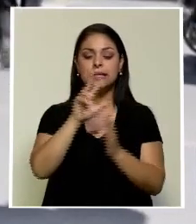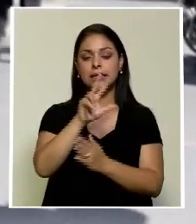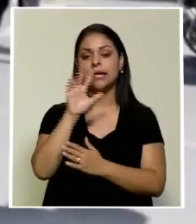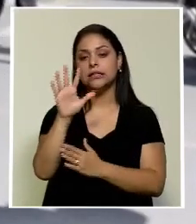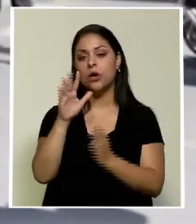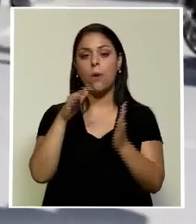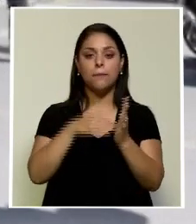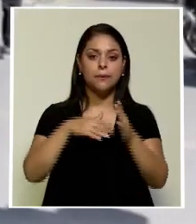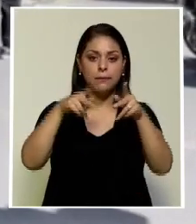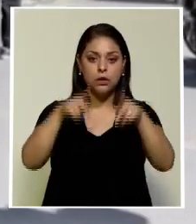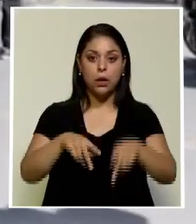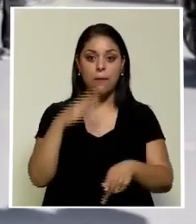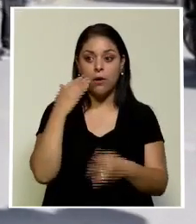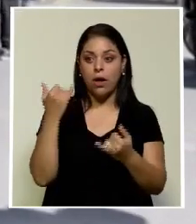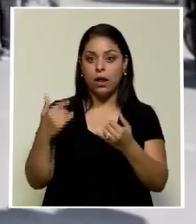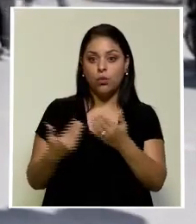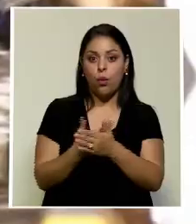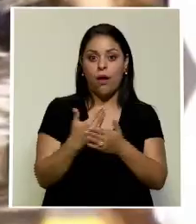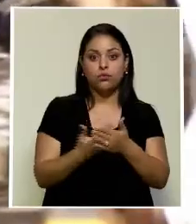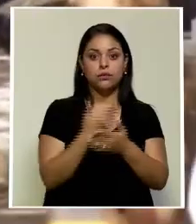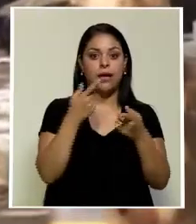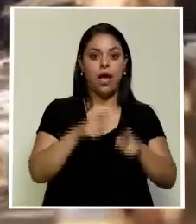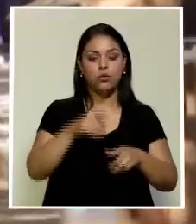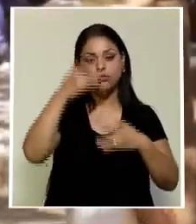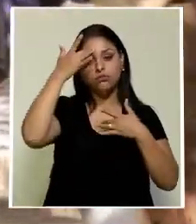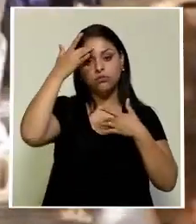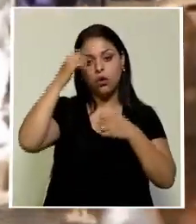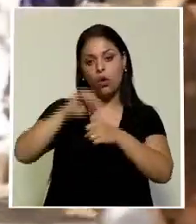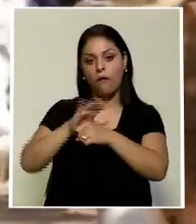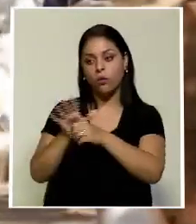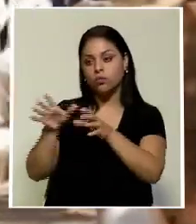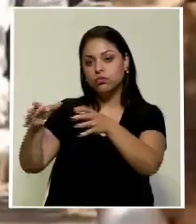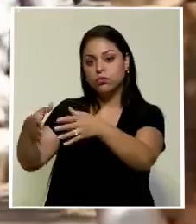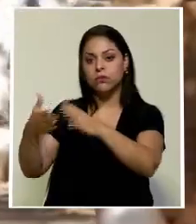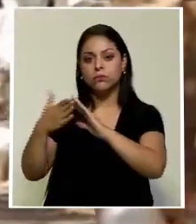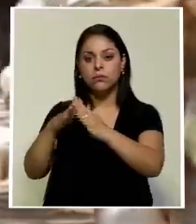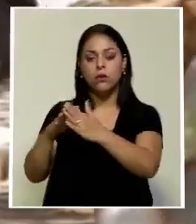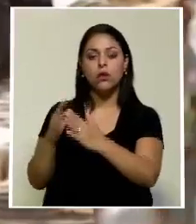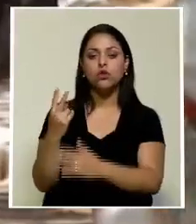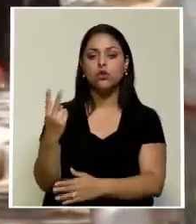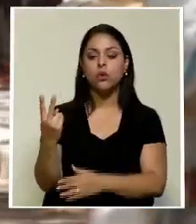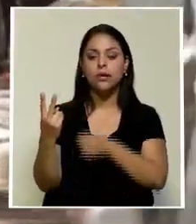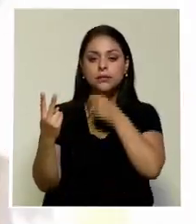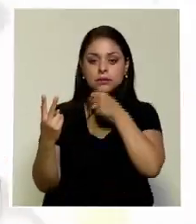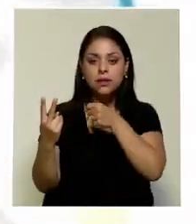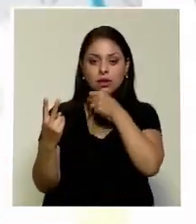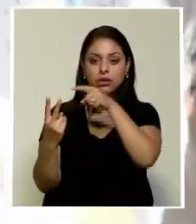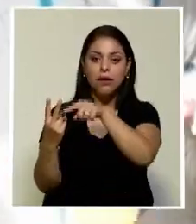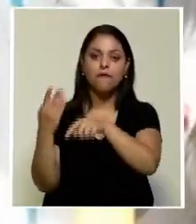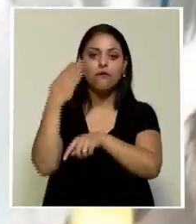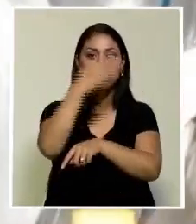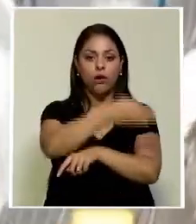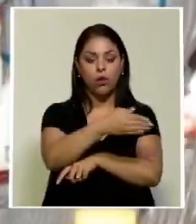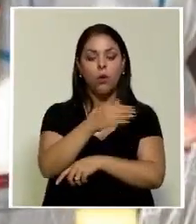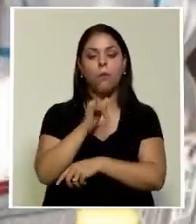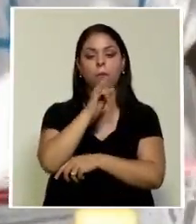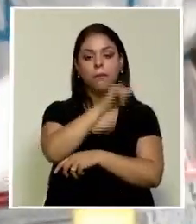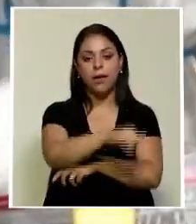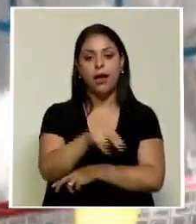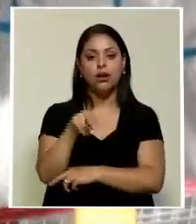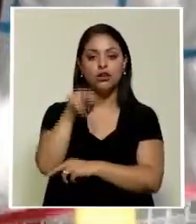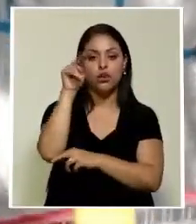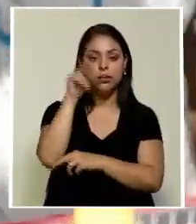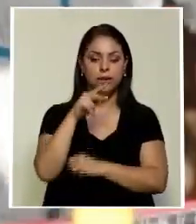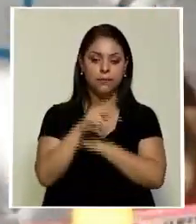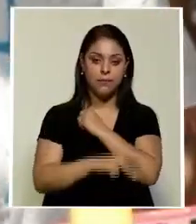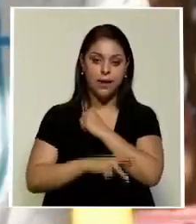casos de coronavirus en un suburbio de la ciudad, vinculados a una pareja de ancianos que participaron de un viaje al norte del país.